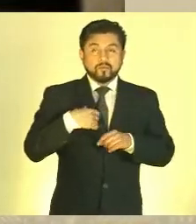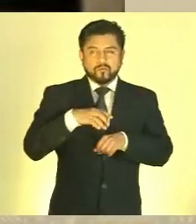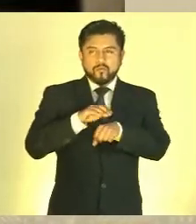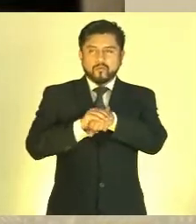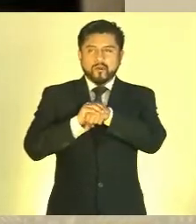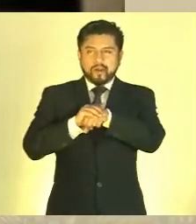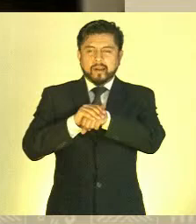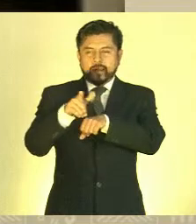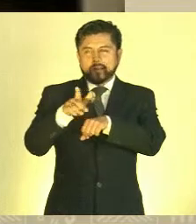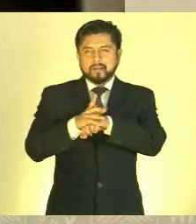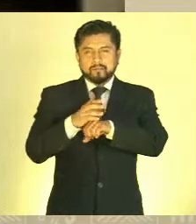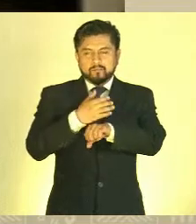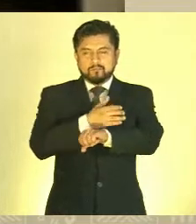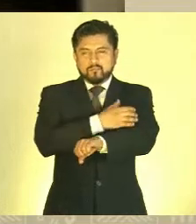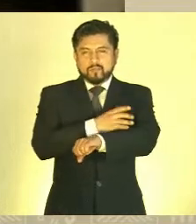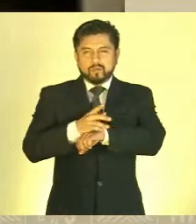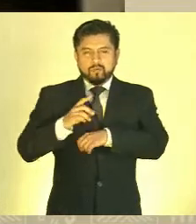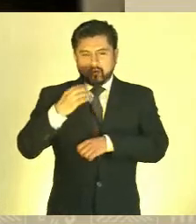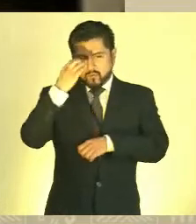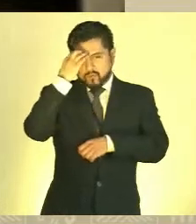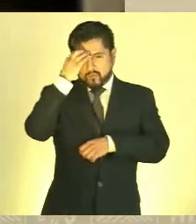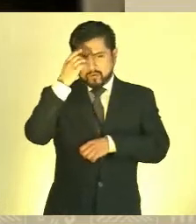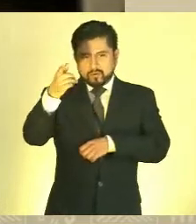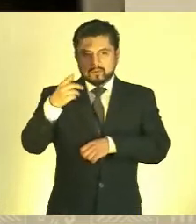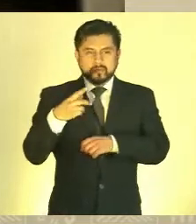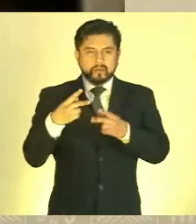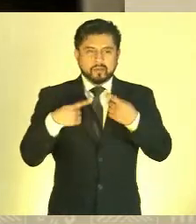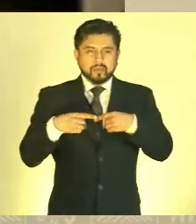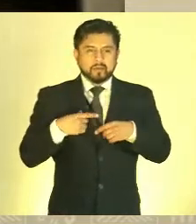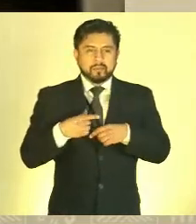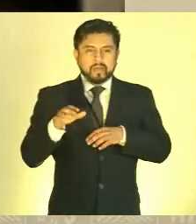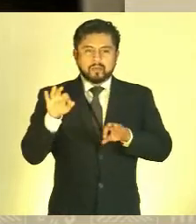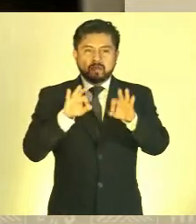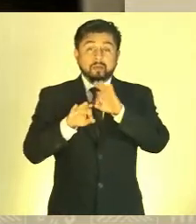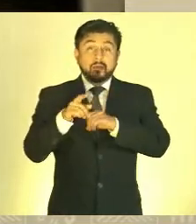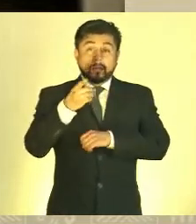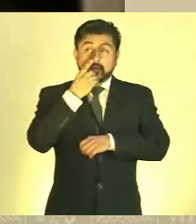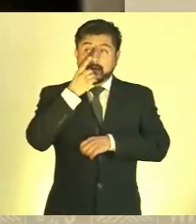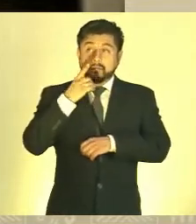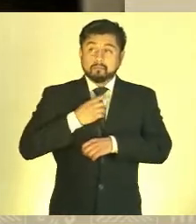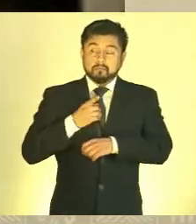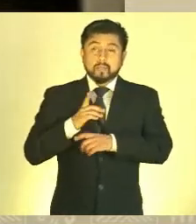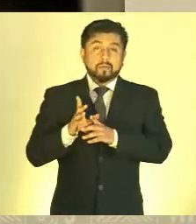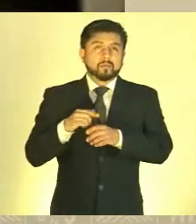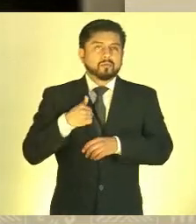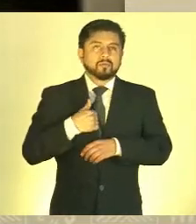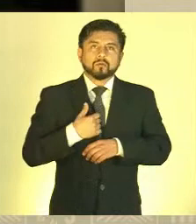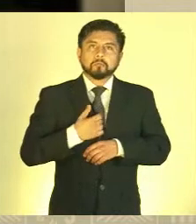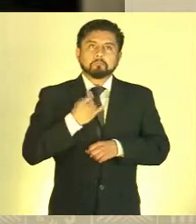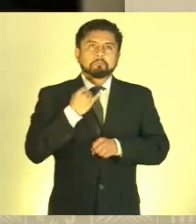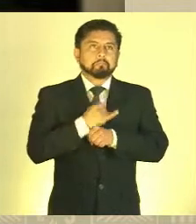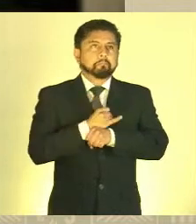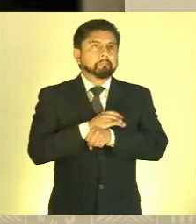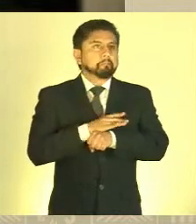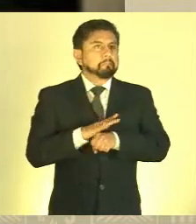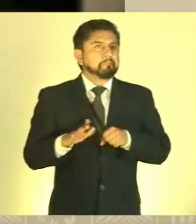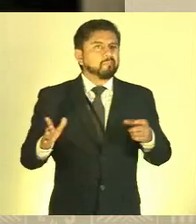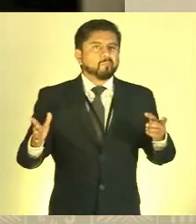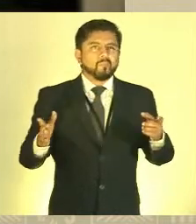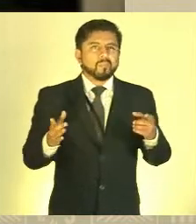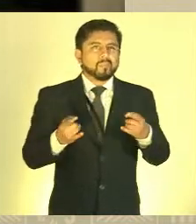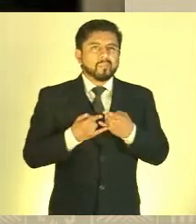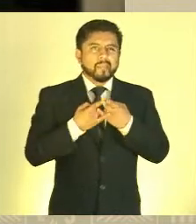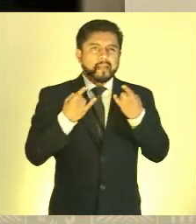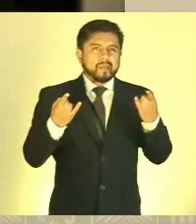Paolo Giordano, y que me dijo que nunca habría podido escribir una novela como esa, porque siendo él físico siempre